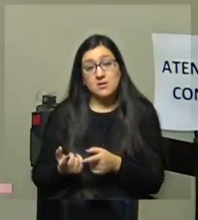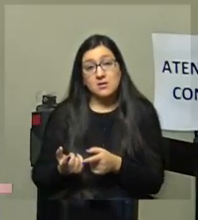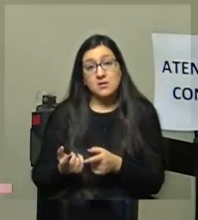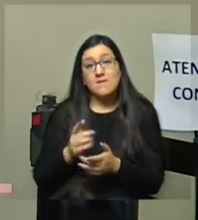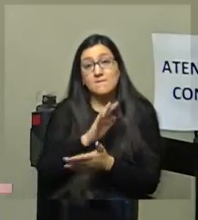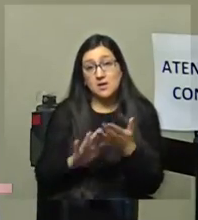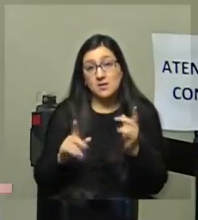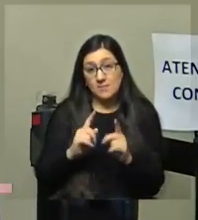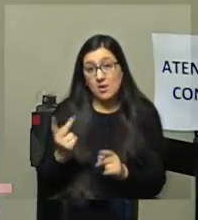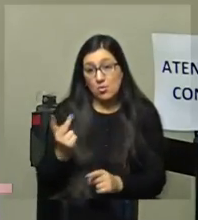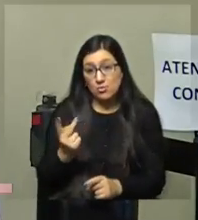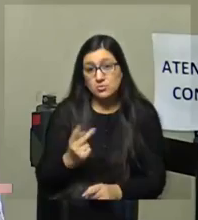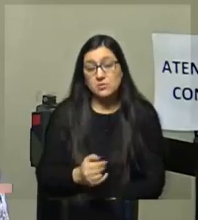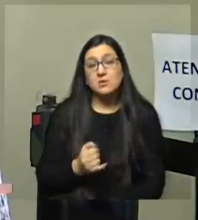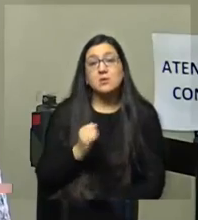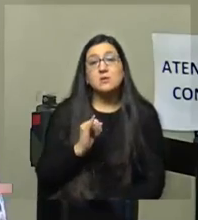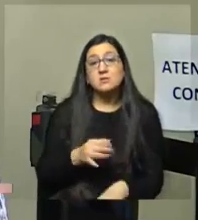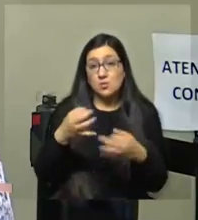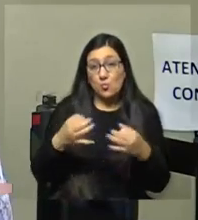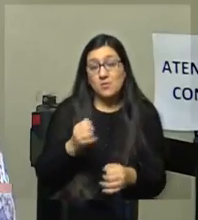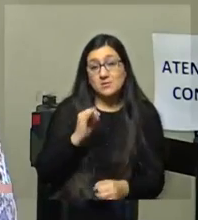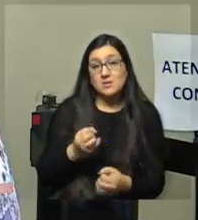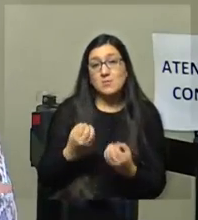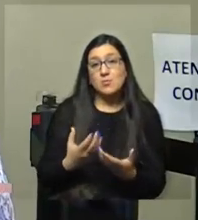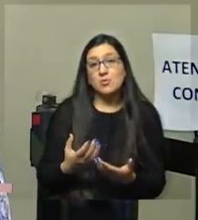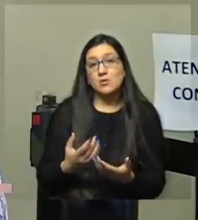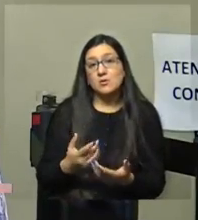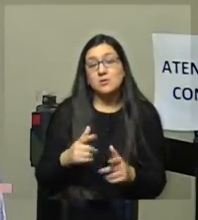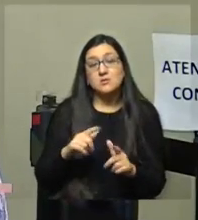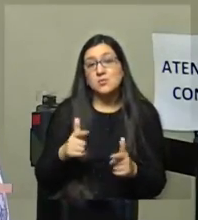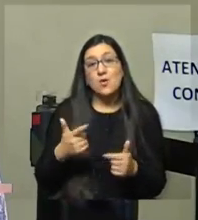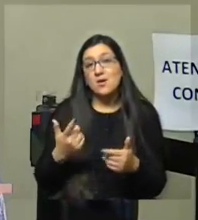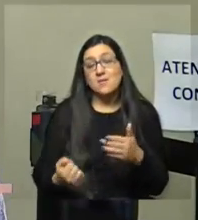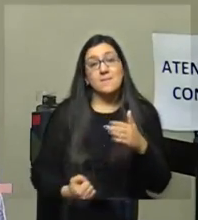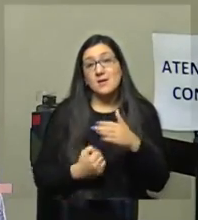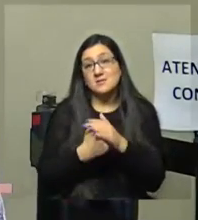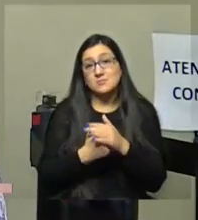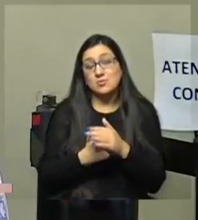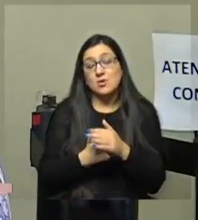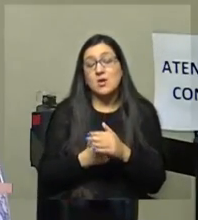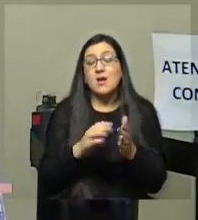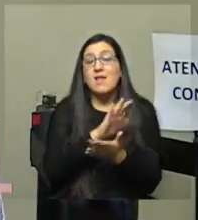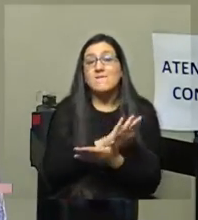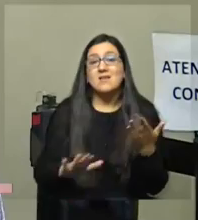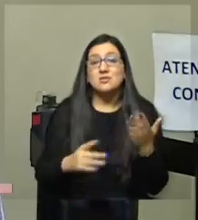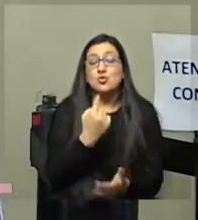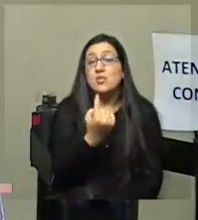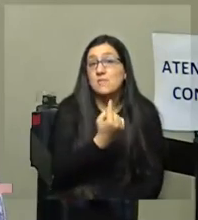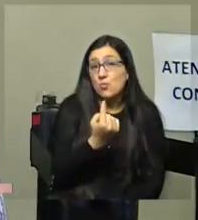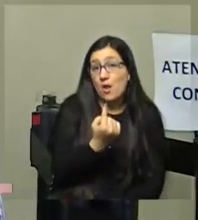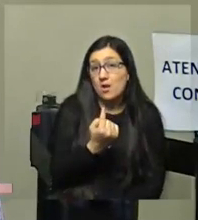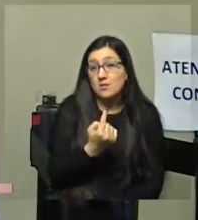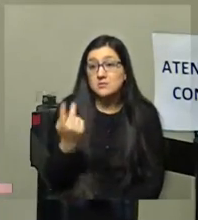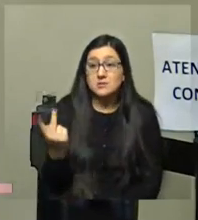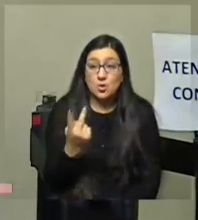posibilidades de obtenerla? Si cumple los requisitos, sí, porque como te decía, al no tener cupos, las becas son individuales. Si los dos alumnos